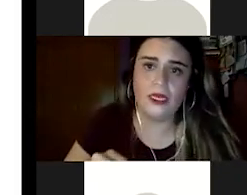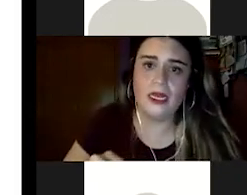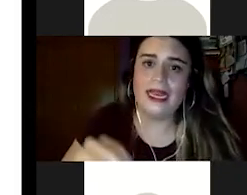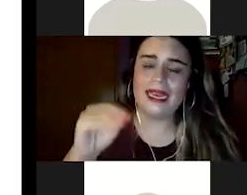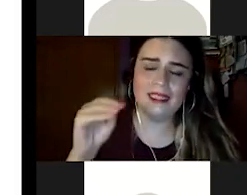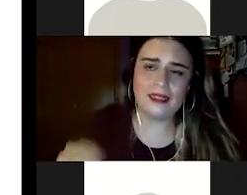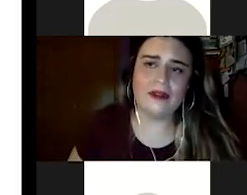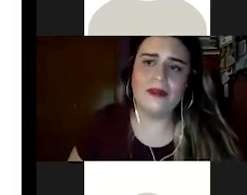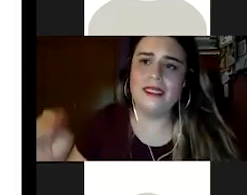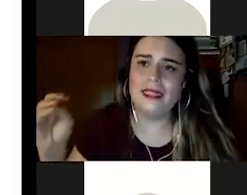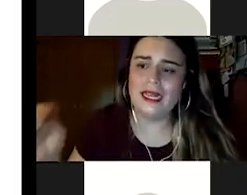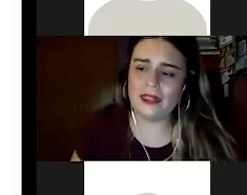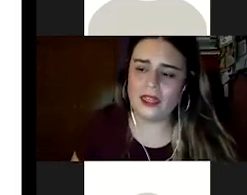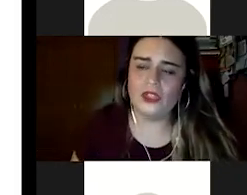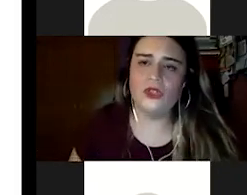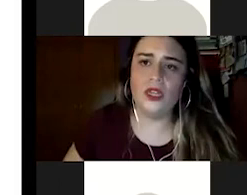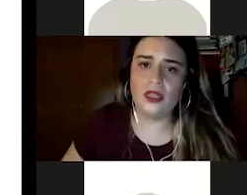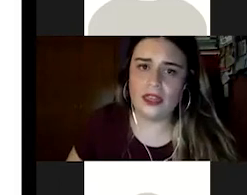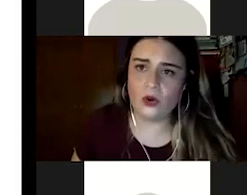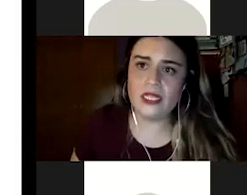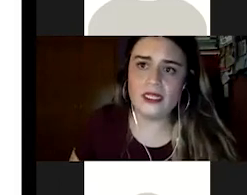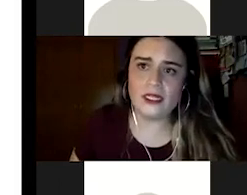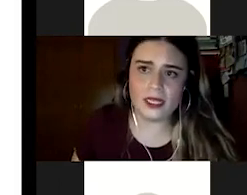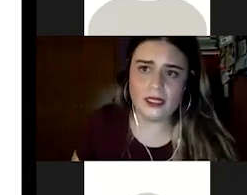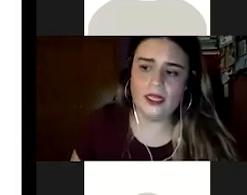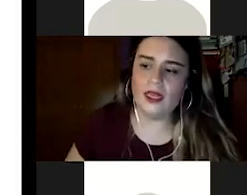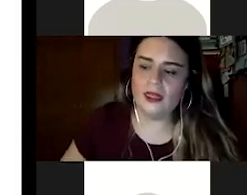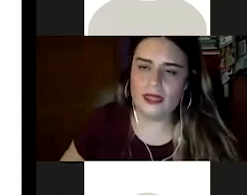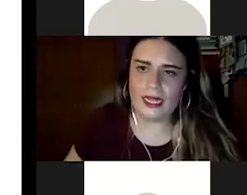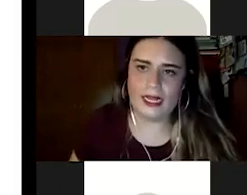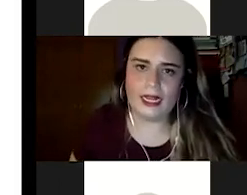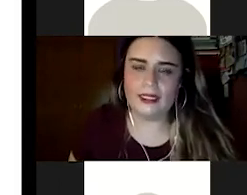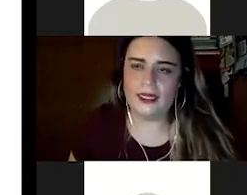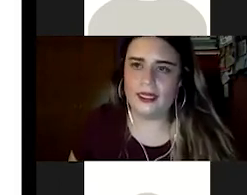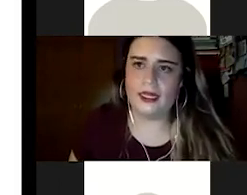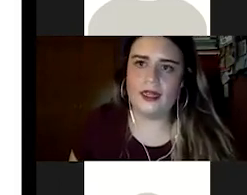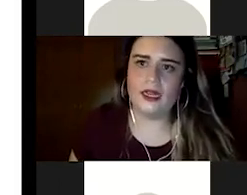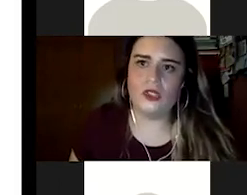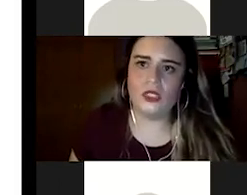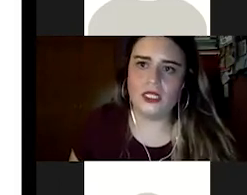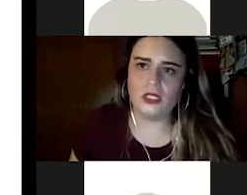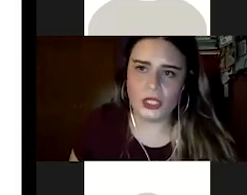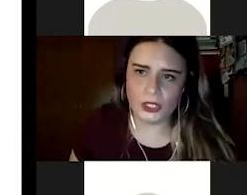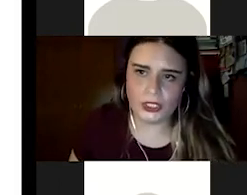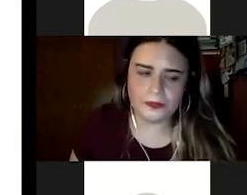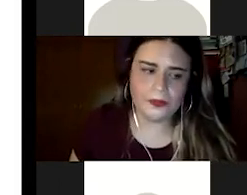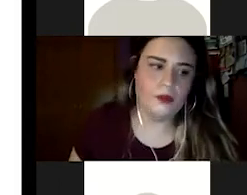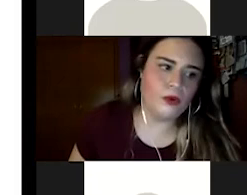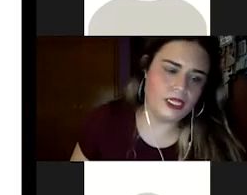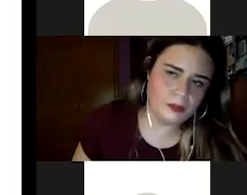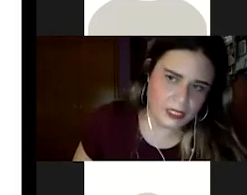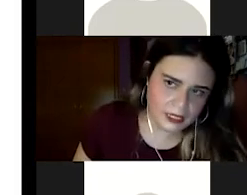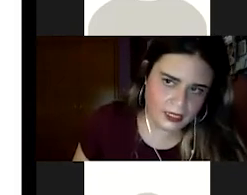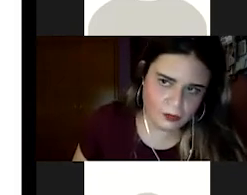informe es a través de la Dirección de OSCEs de la Secretaría de Relaciones Exteriores.